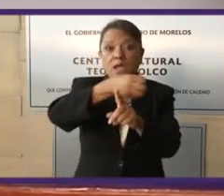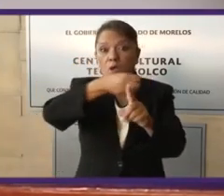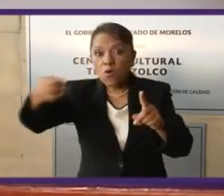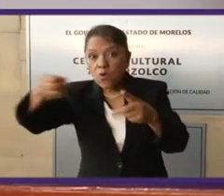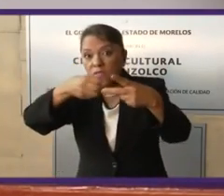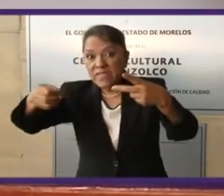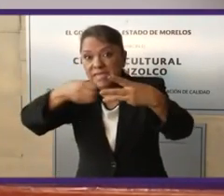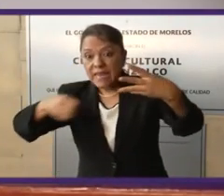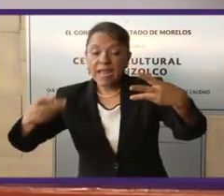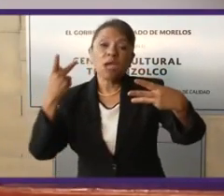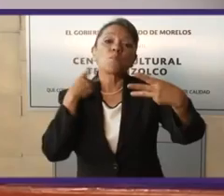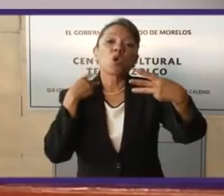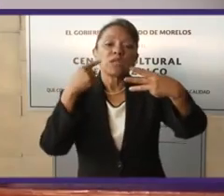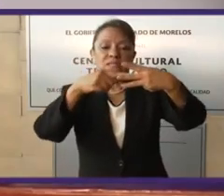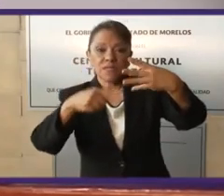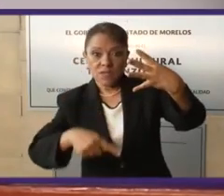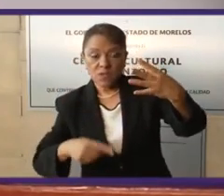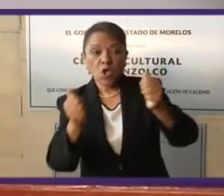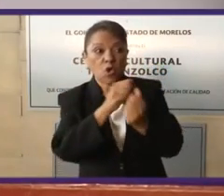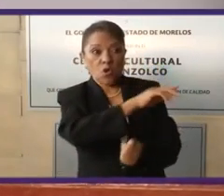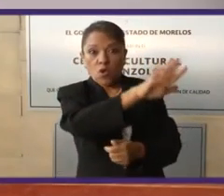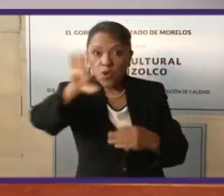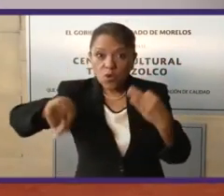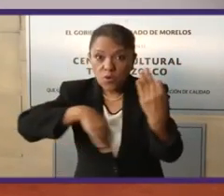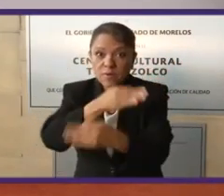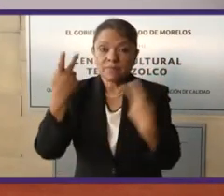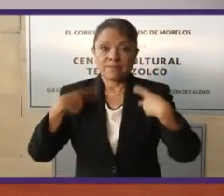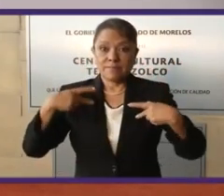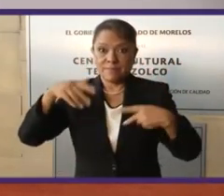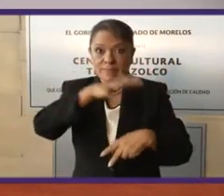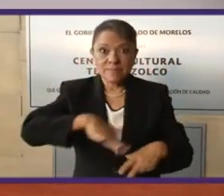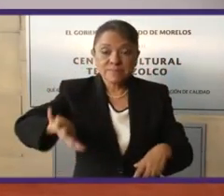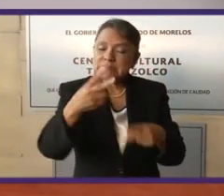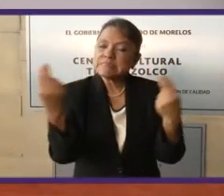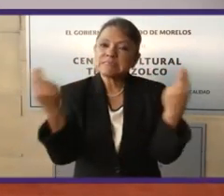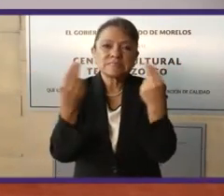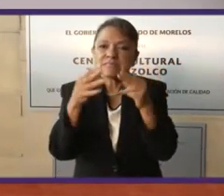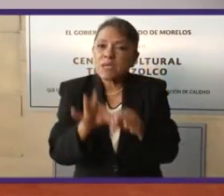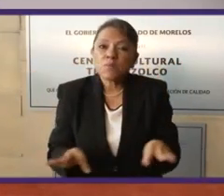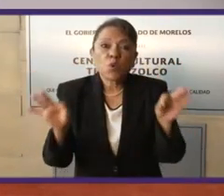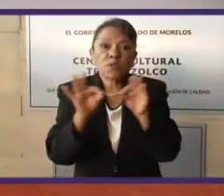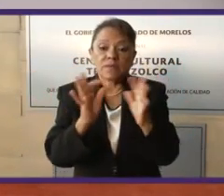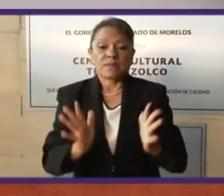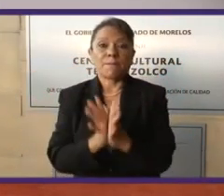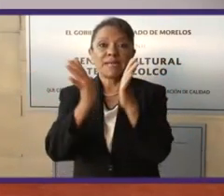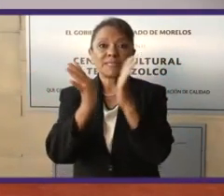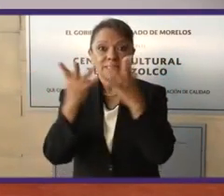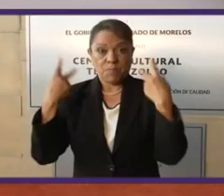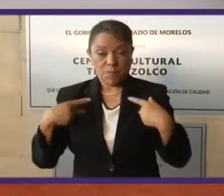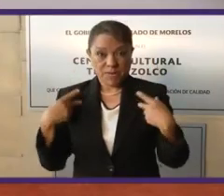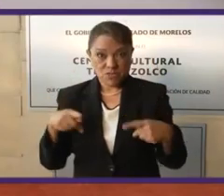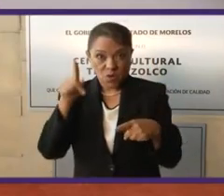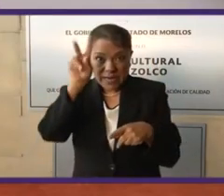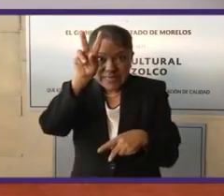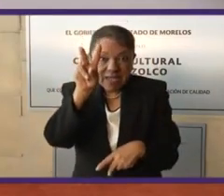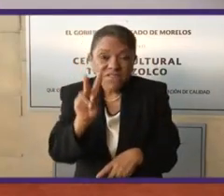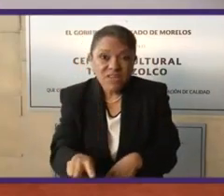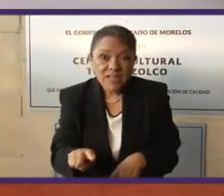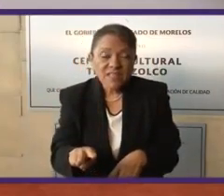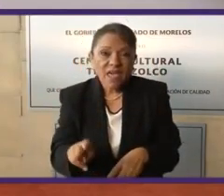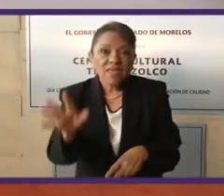partidos políticos con los ciudadanos. Aquí es fundamental que participen los ciudadanos. Si no hay ciudadanos de verdad, ¿a